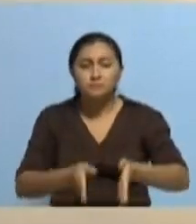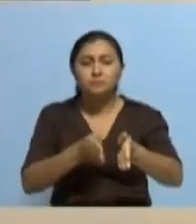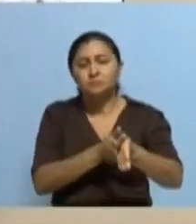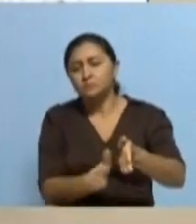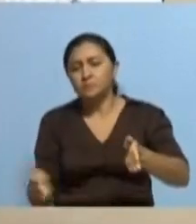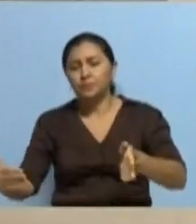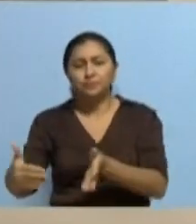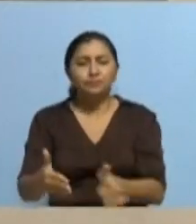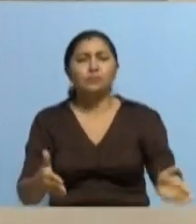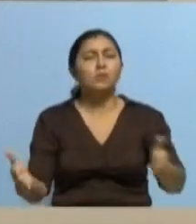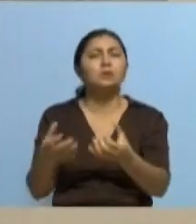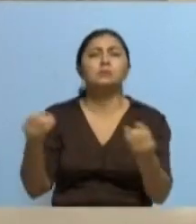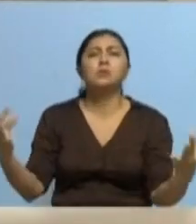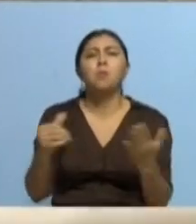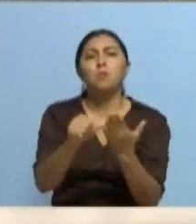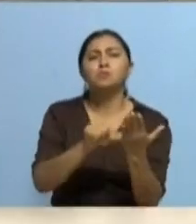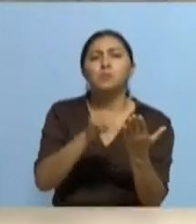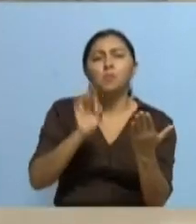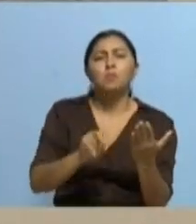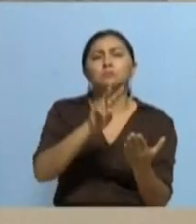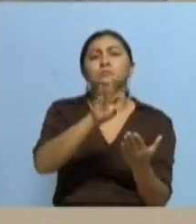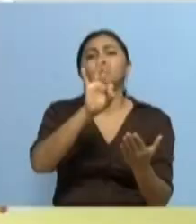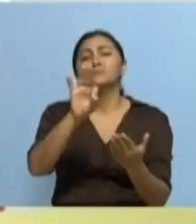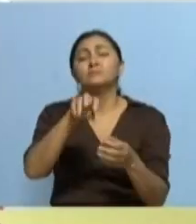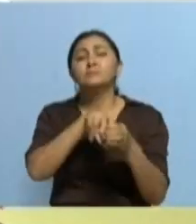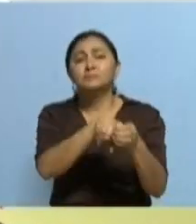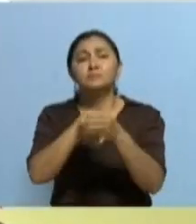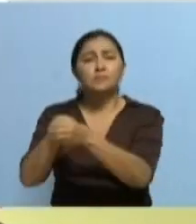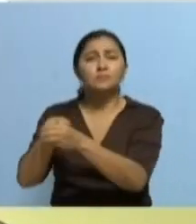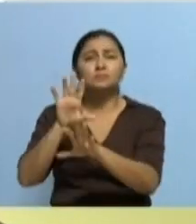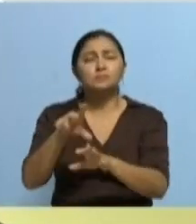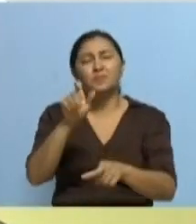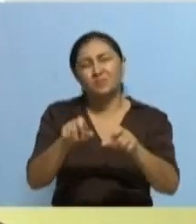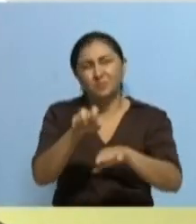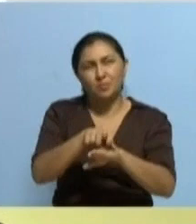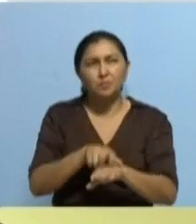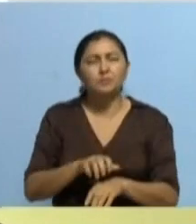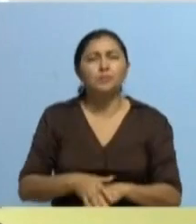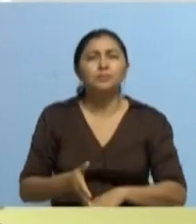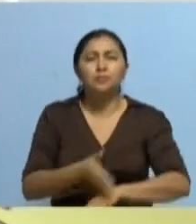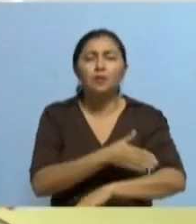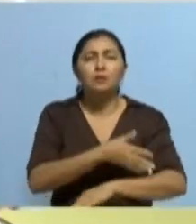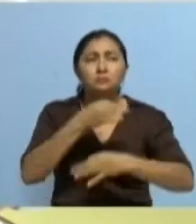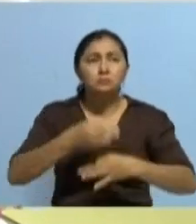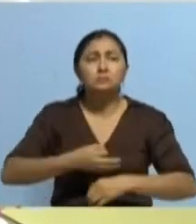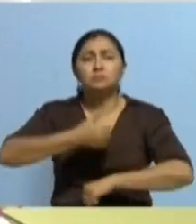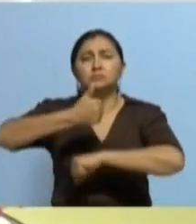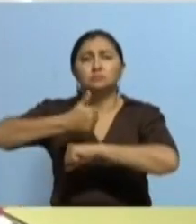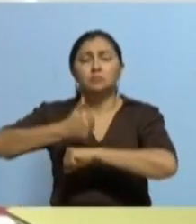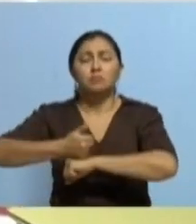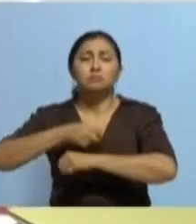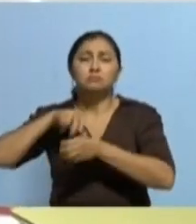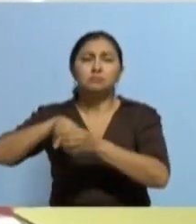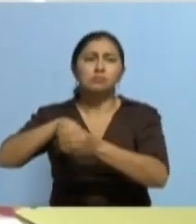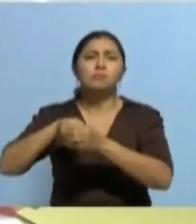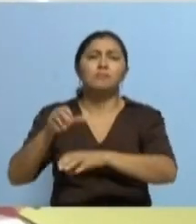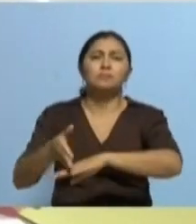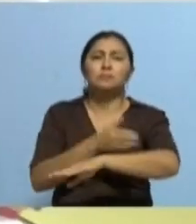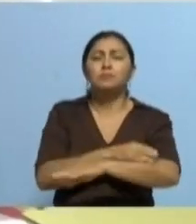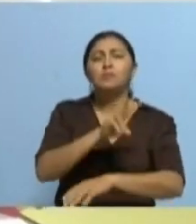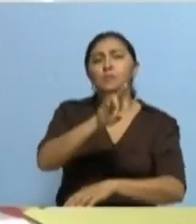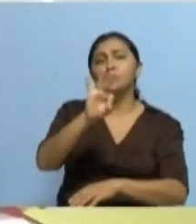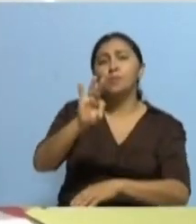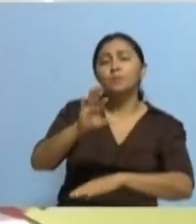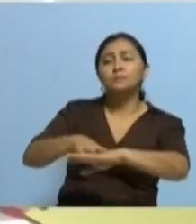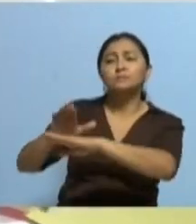23 empresas de transporte público de pasajeros en la ciudad. La Autoridad de Transporte de Área Metropolitana está habilitando desvío a 23